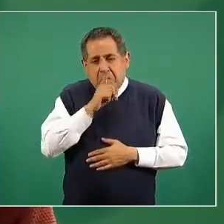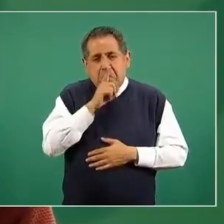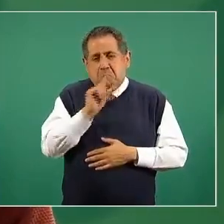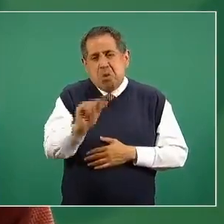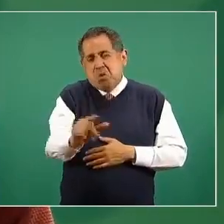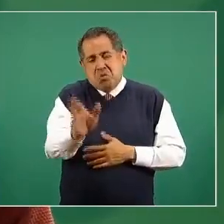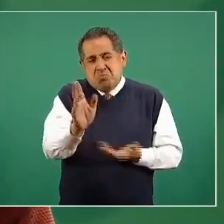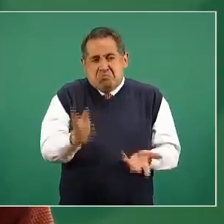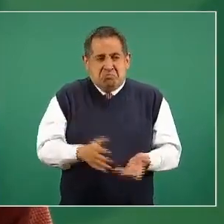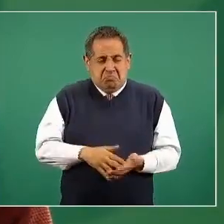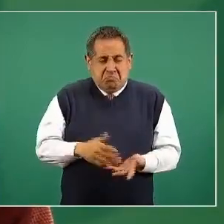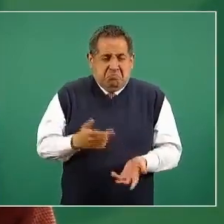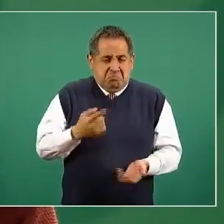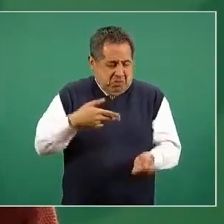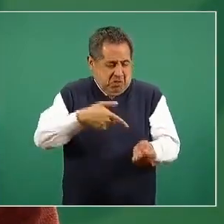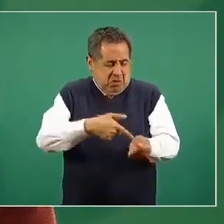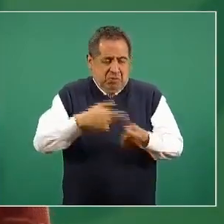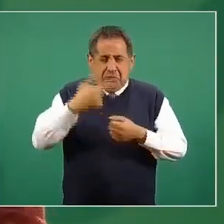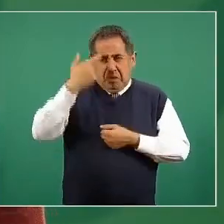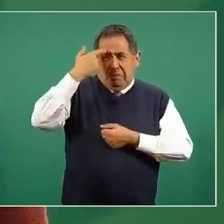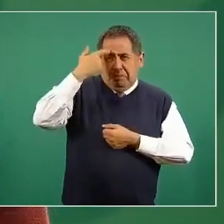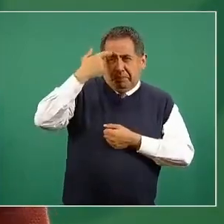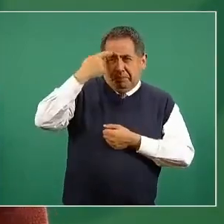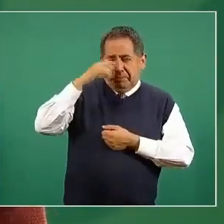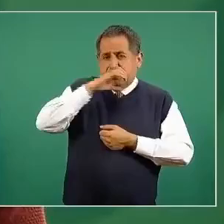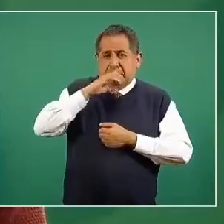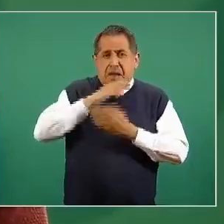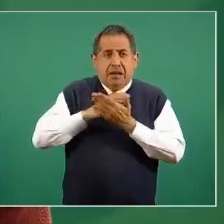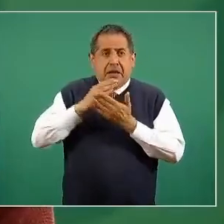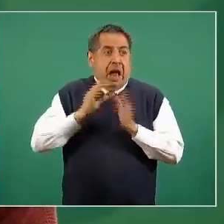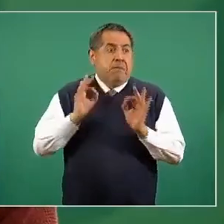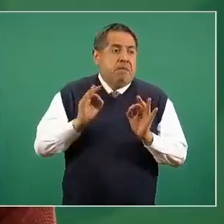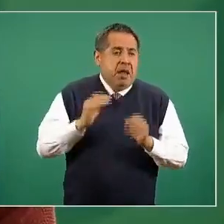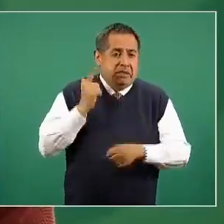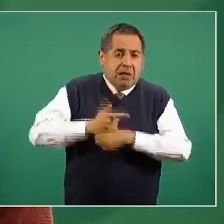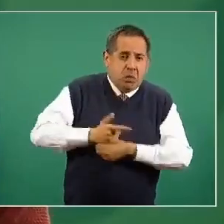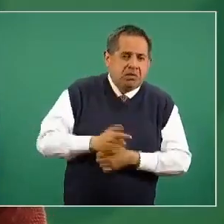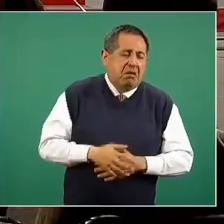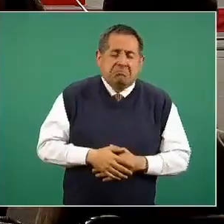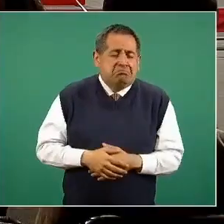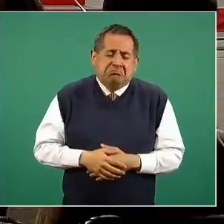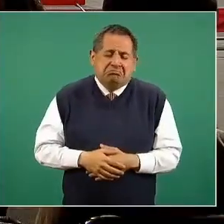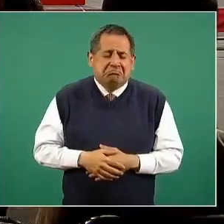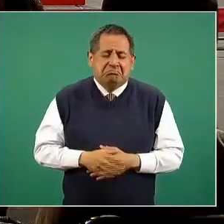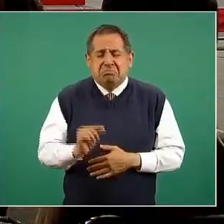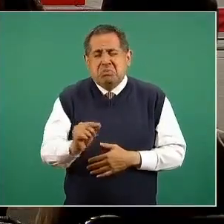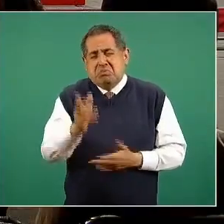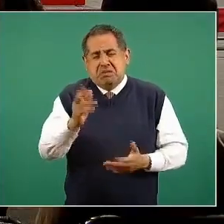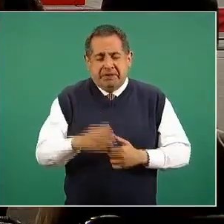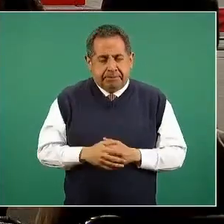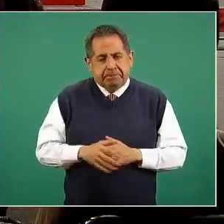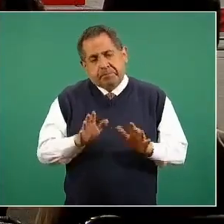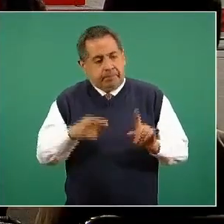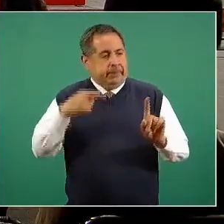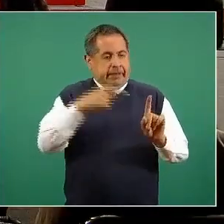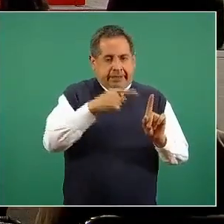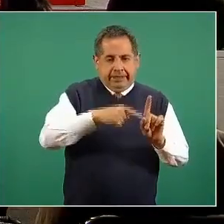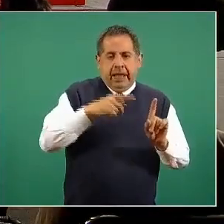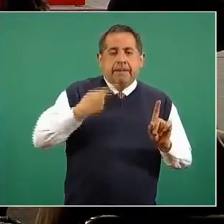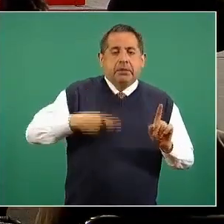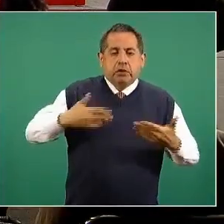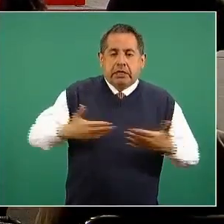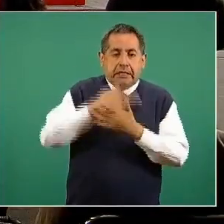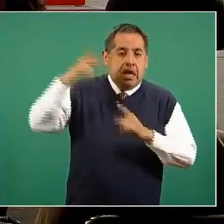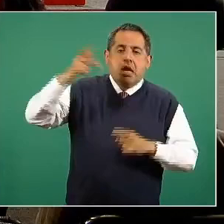pobre como un mecanismo de tamizaje de personas enfermas. Regresando al ciudadano inglés o